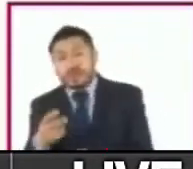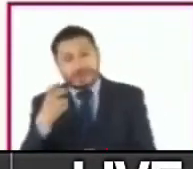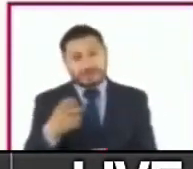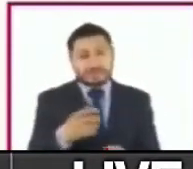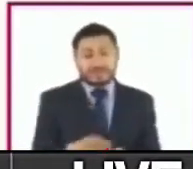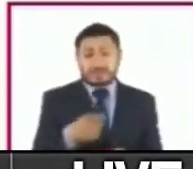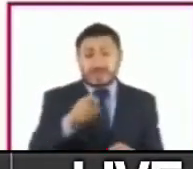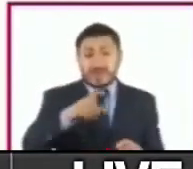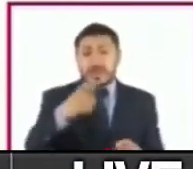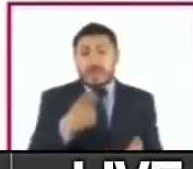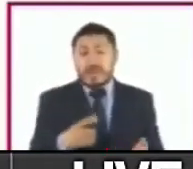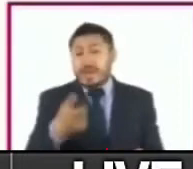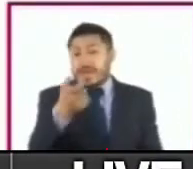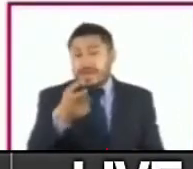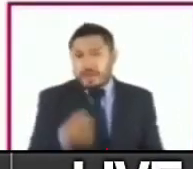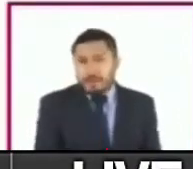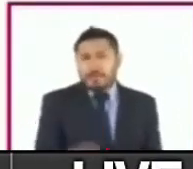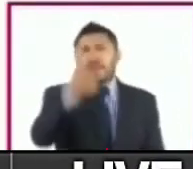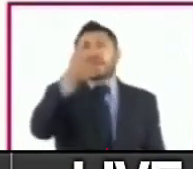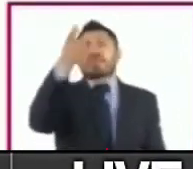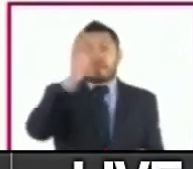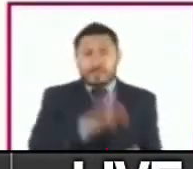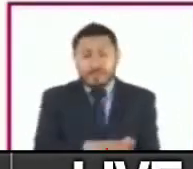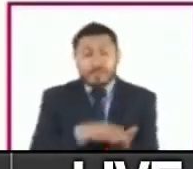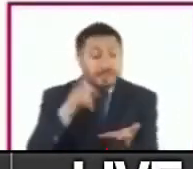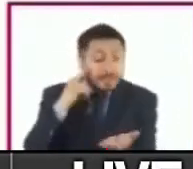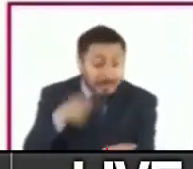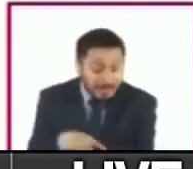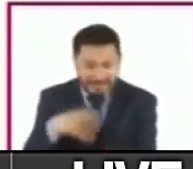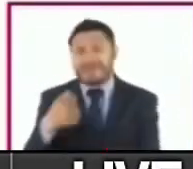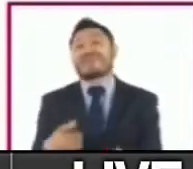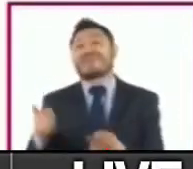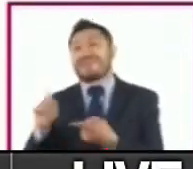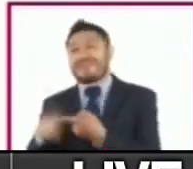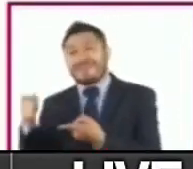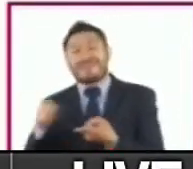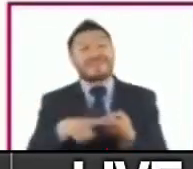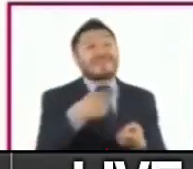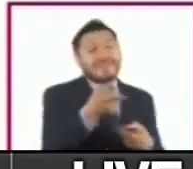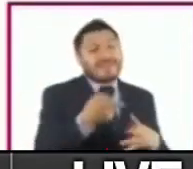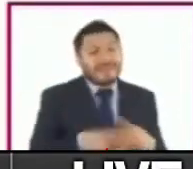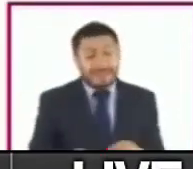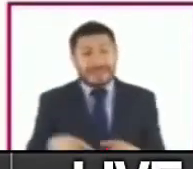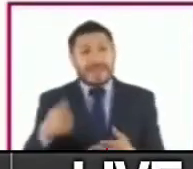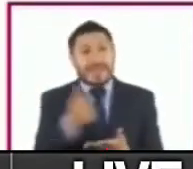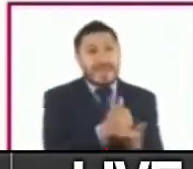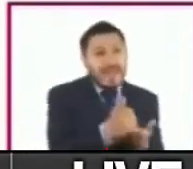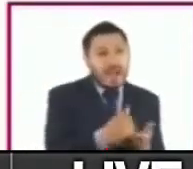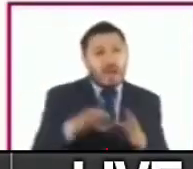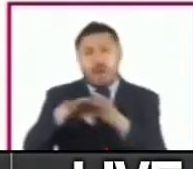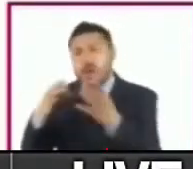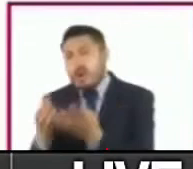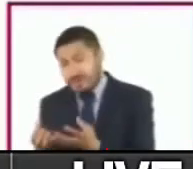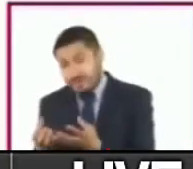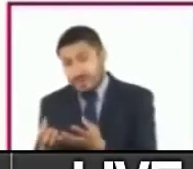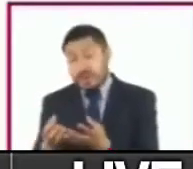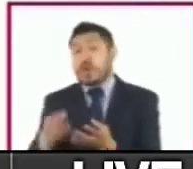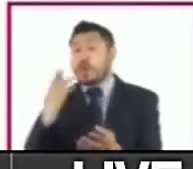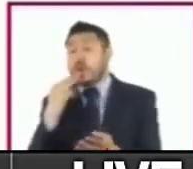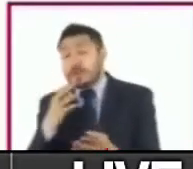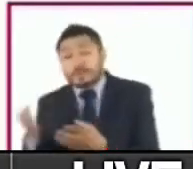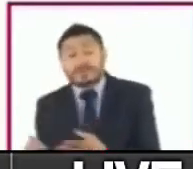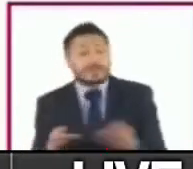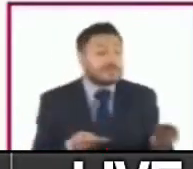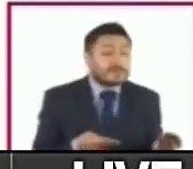una moneda al aire. A cada equipo se le asignan las pelotas rojas o azules. El jugador que tiene las pelotas